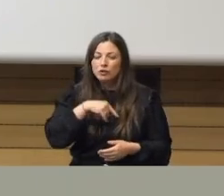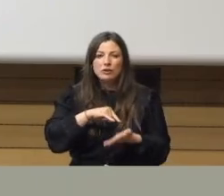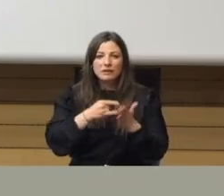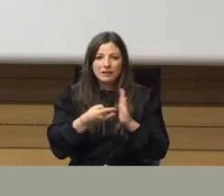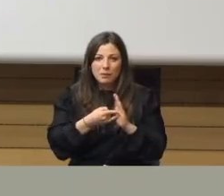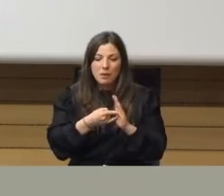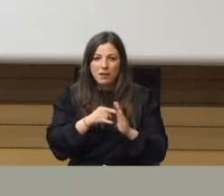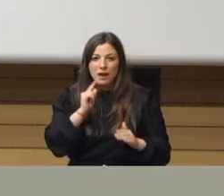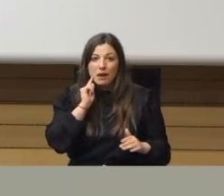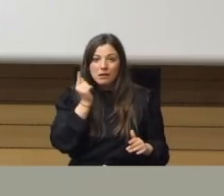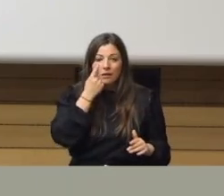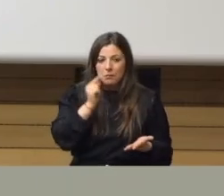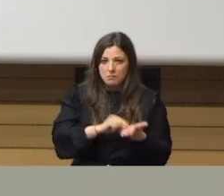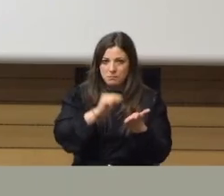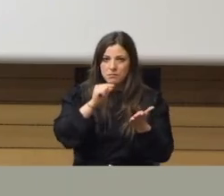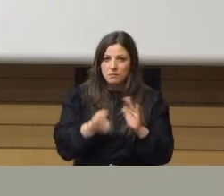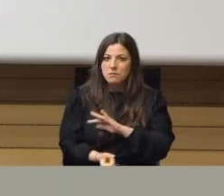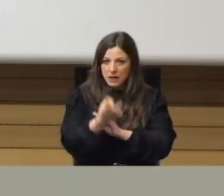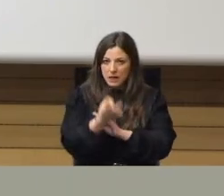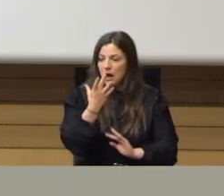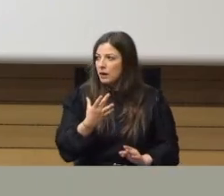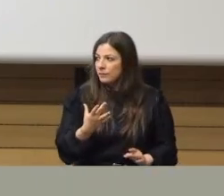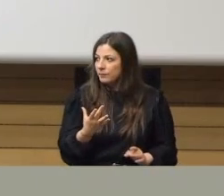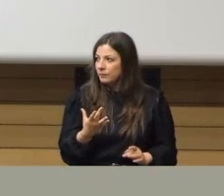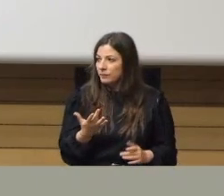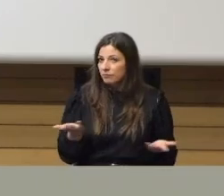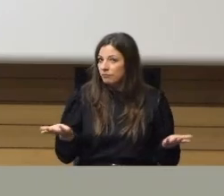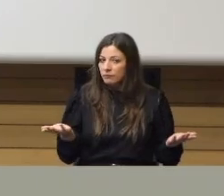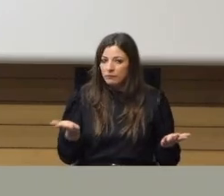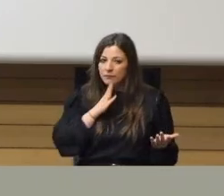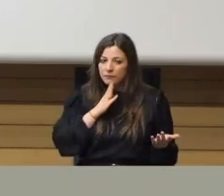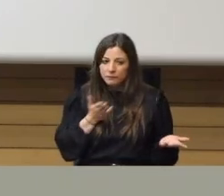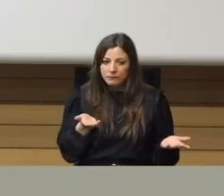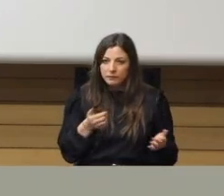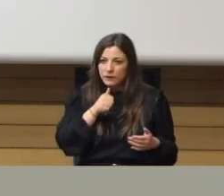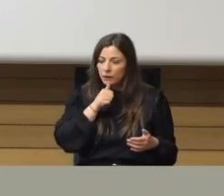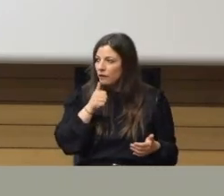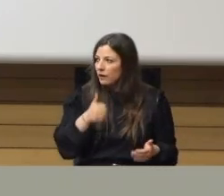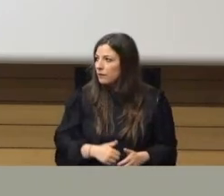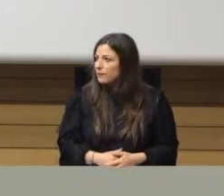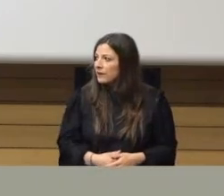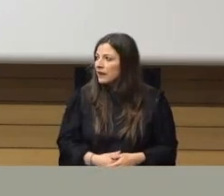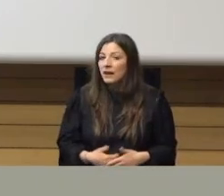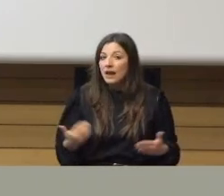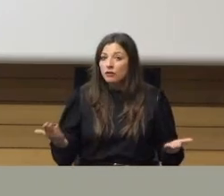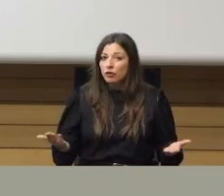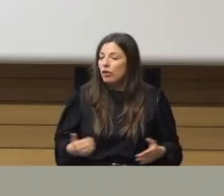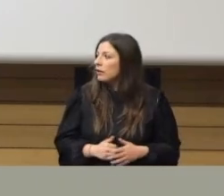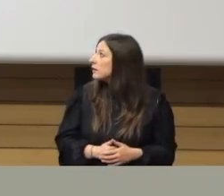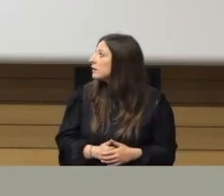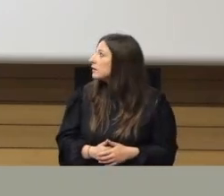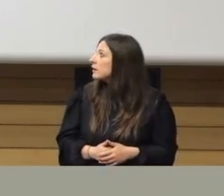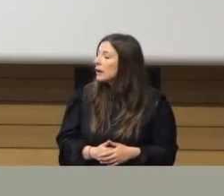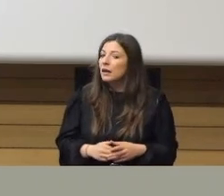temprana. Todavía no está montado. ¿Vale? Entonces, la pregunta